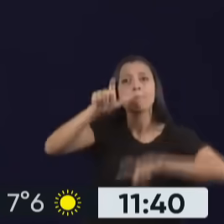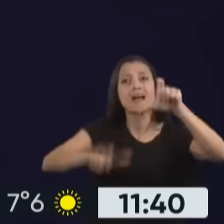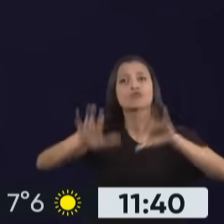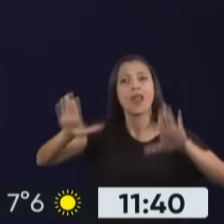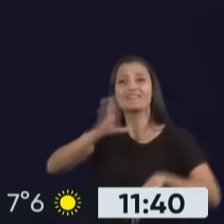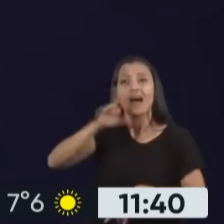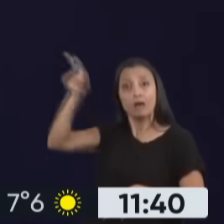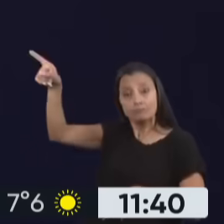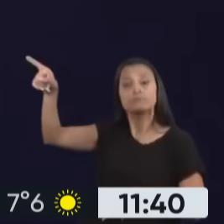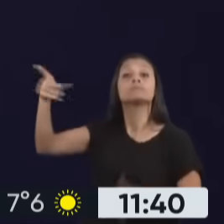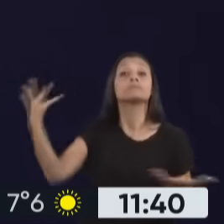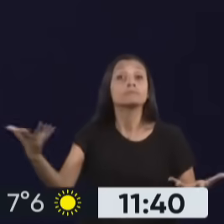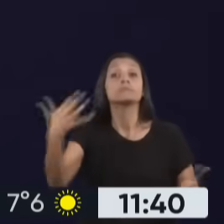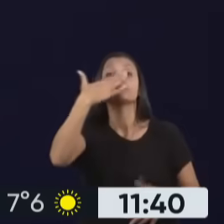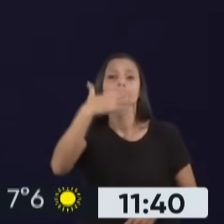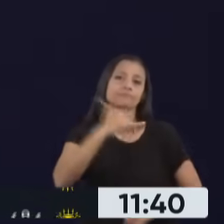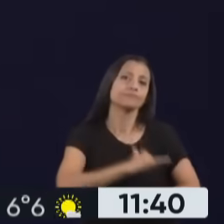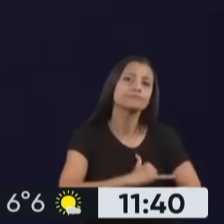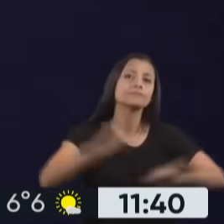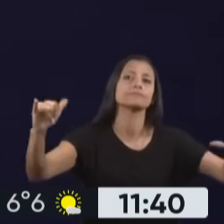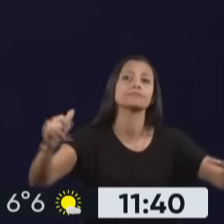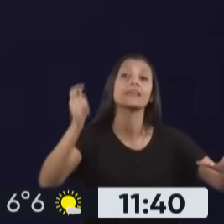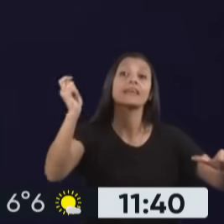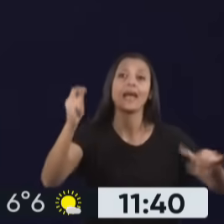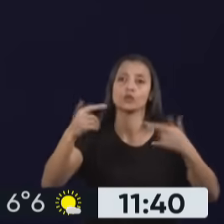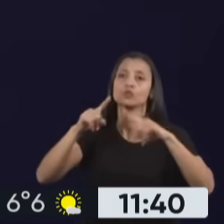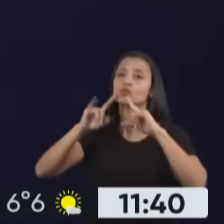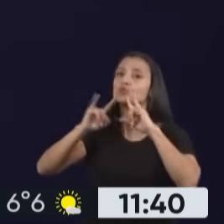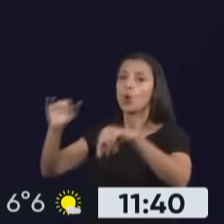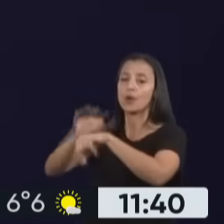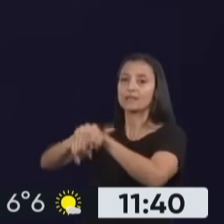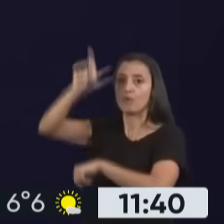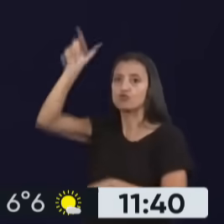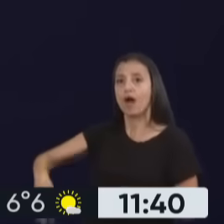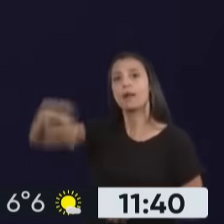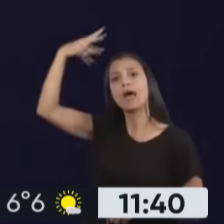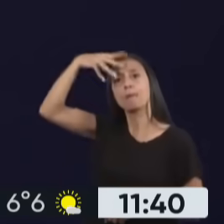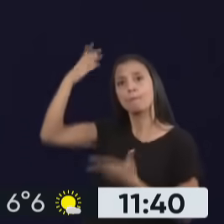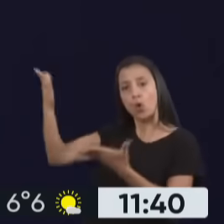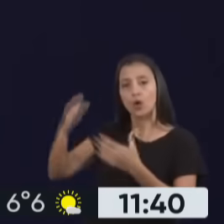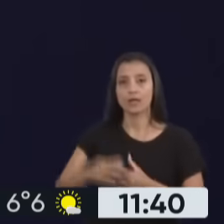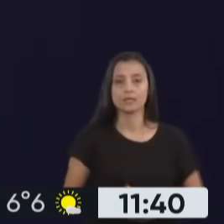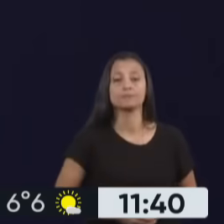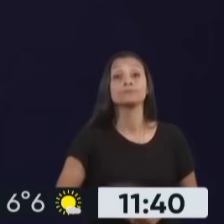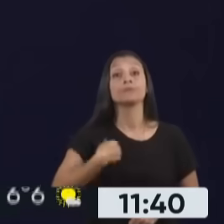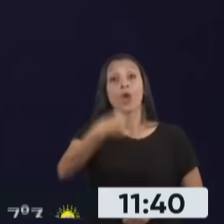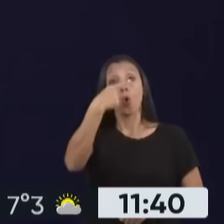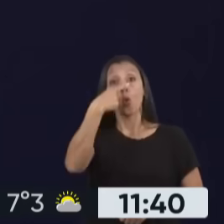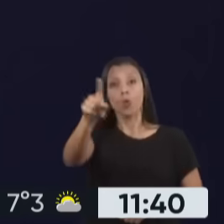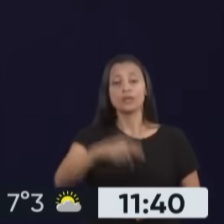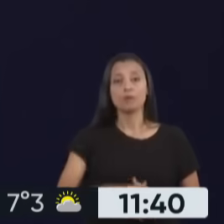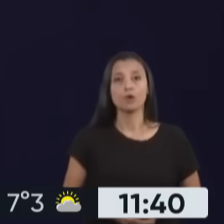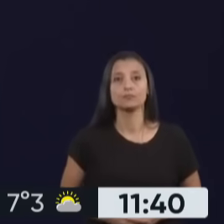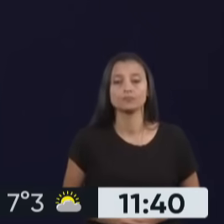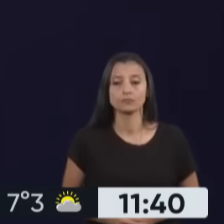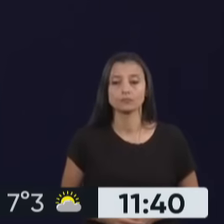ocurriendo serán comunicados por la ministra Patricia Bullrich. Por último,